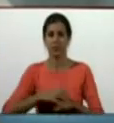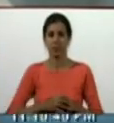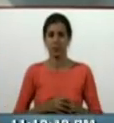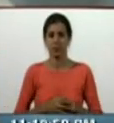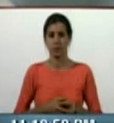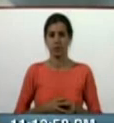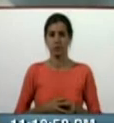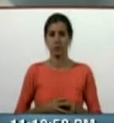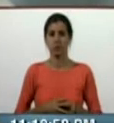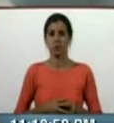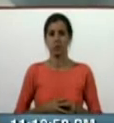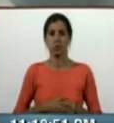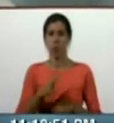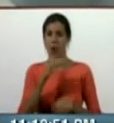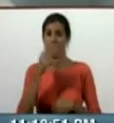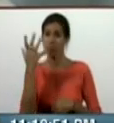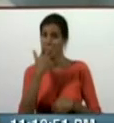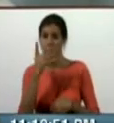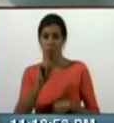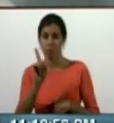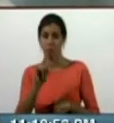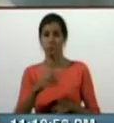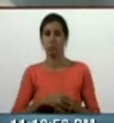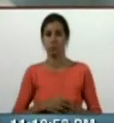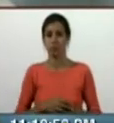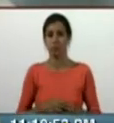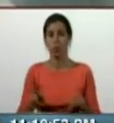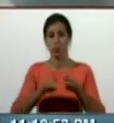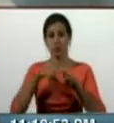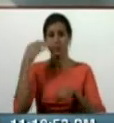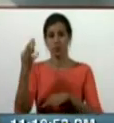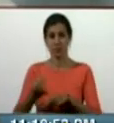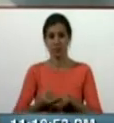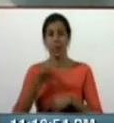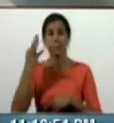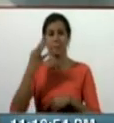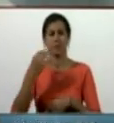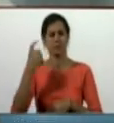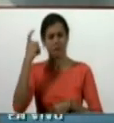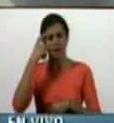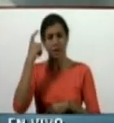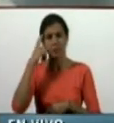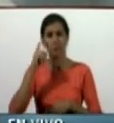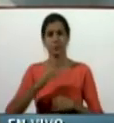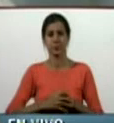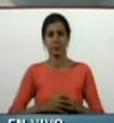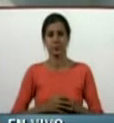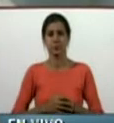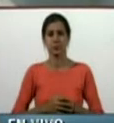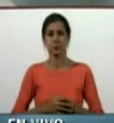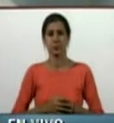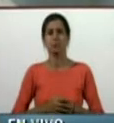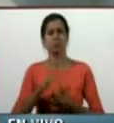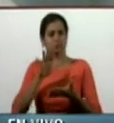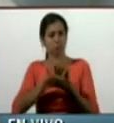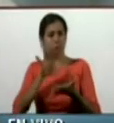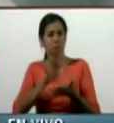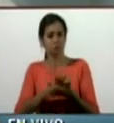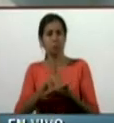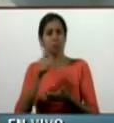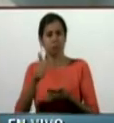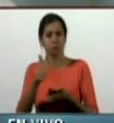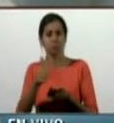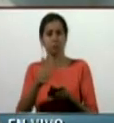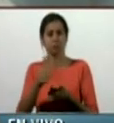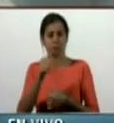hay duda de ello, y como siempre ha sabido sortear con tranquilidad, en